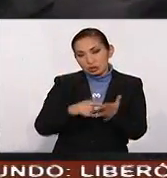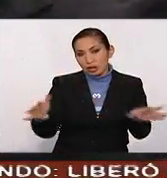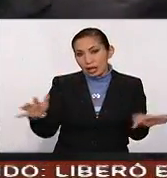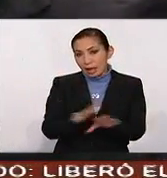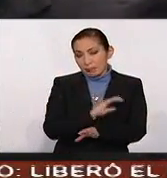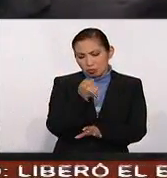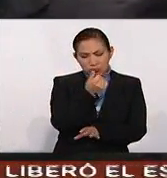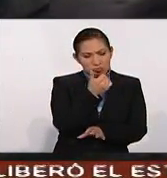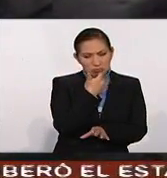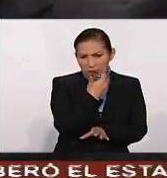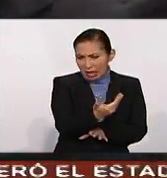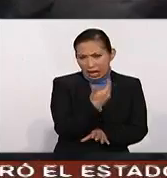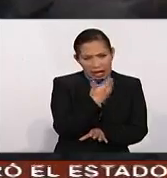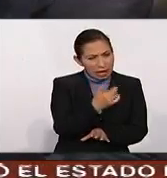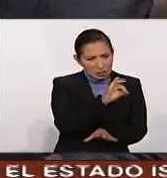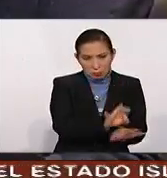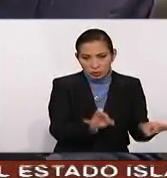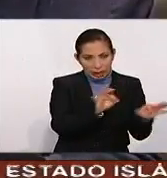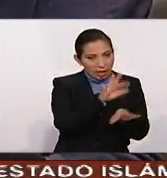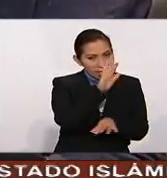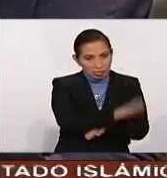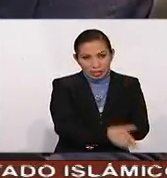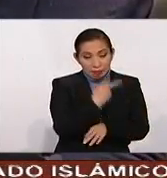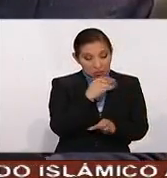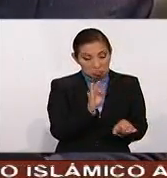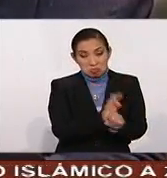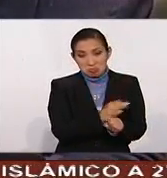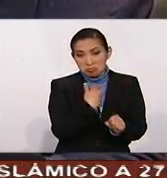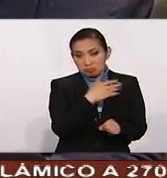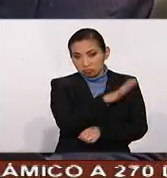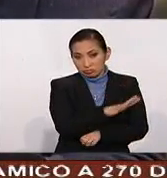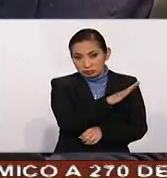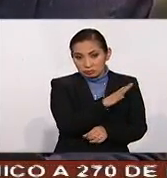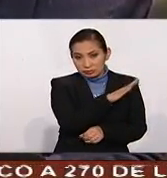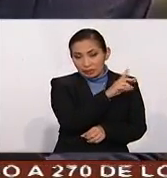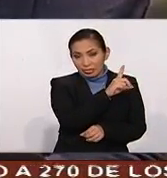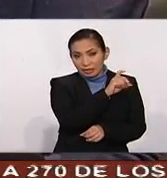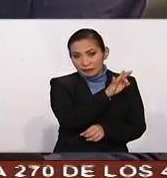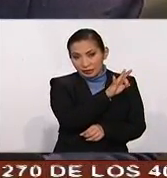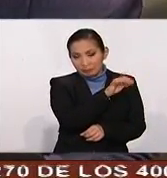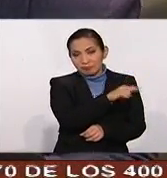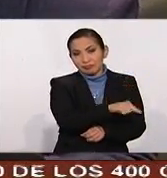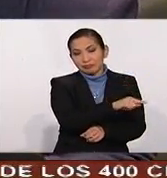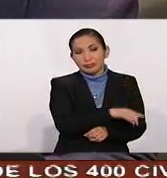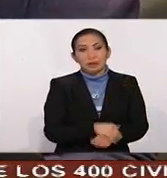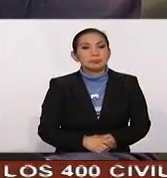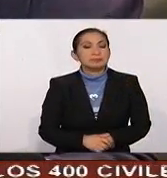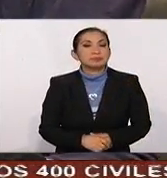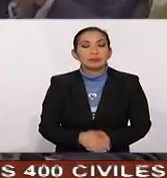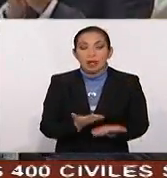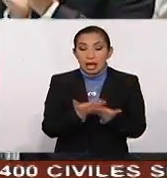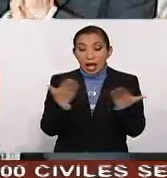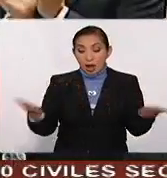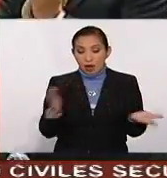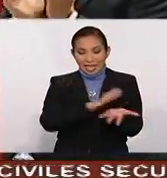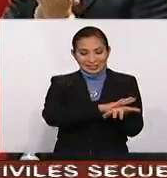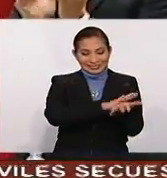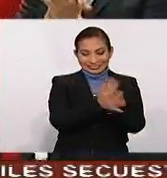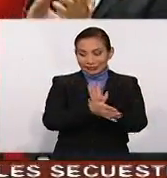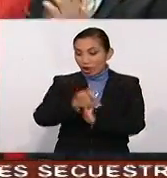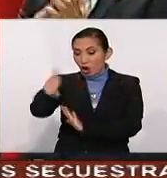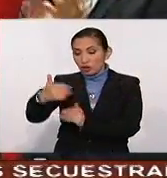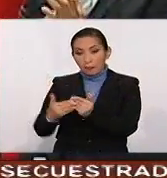sido menores, han sido cambios muy importantes que han hablado del fortalecimiento de la ciudad y de la ciudadanía. Ahora digamos que